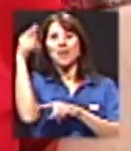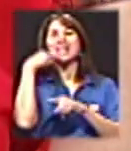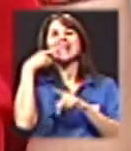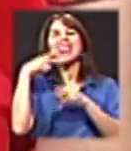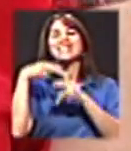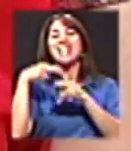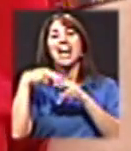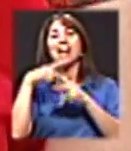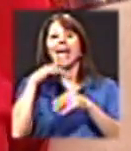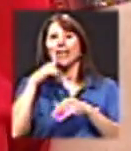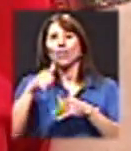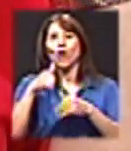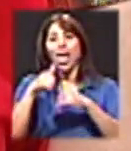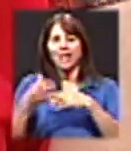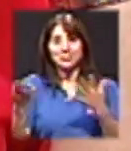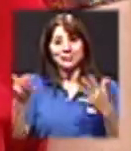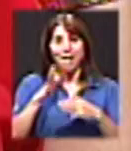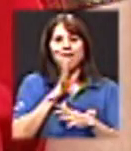Pero sí, era